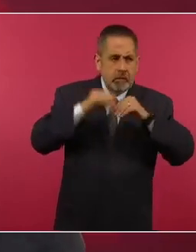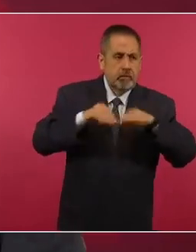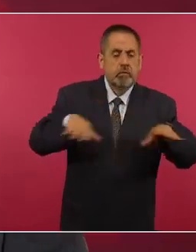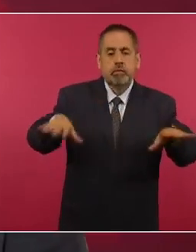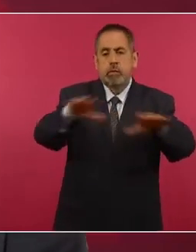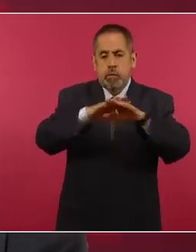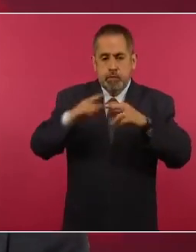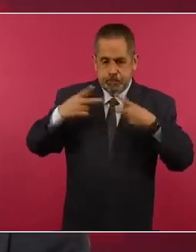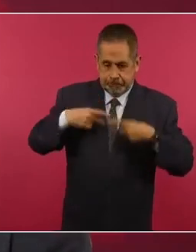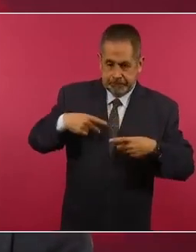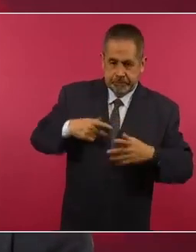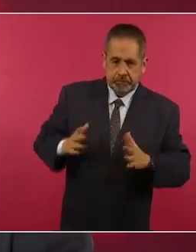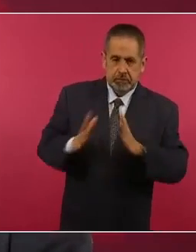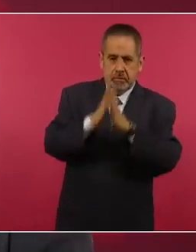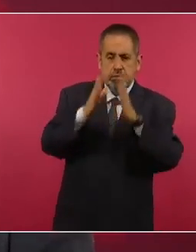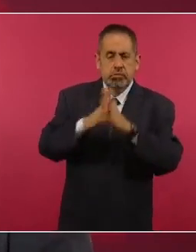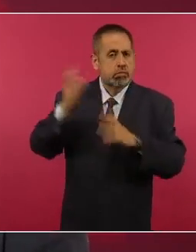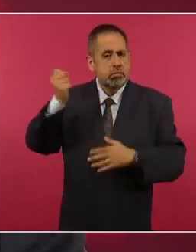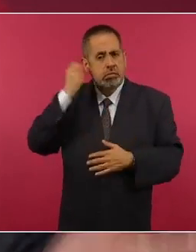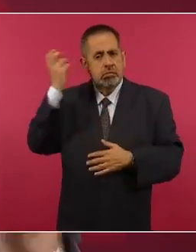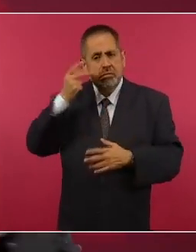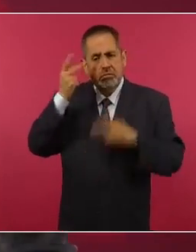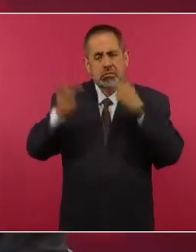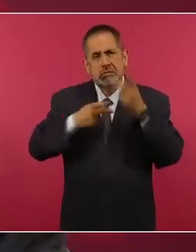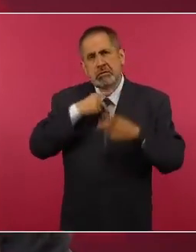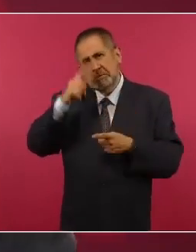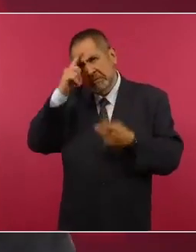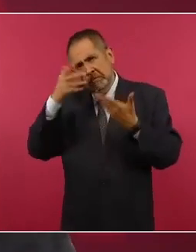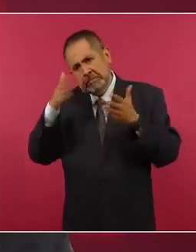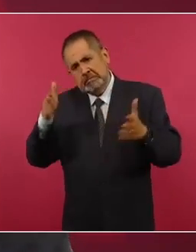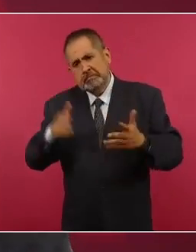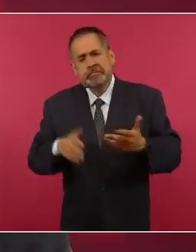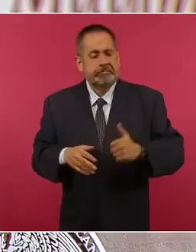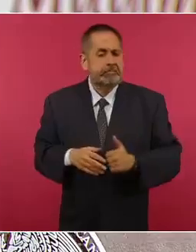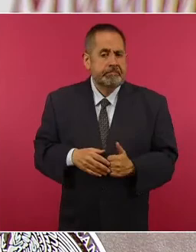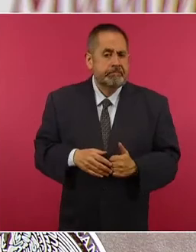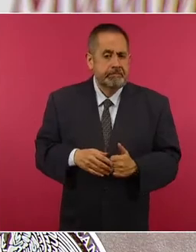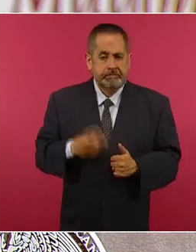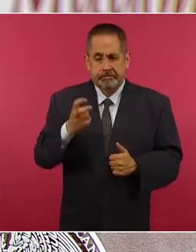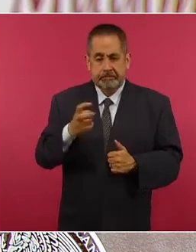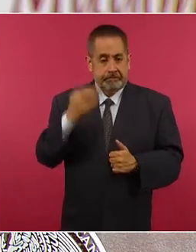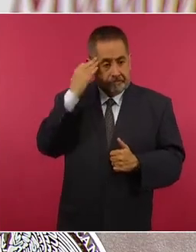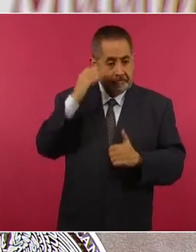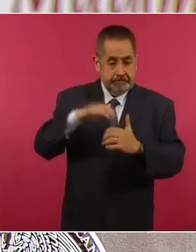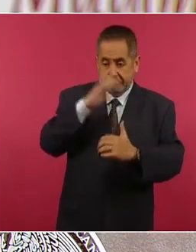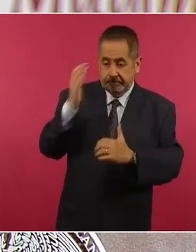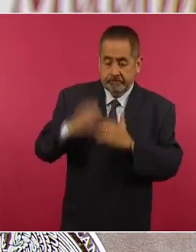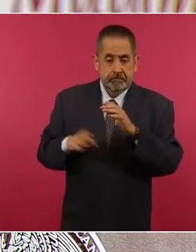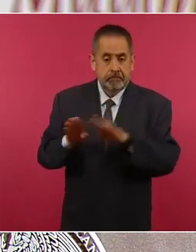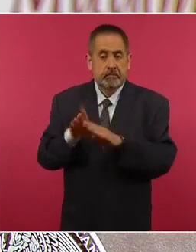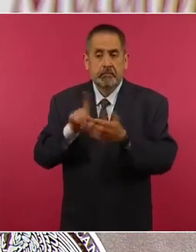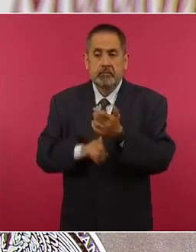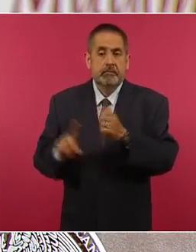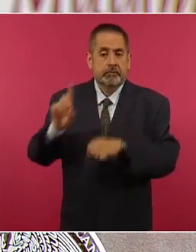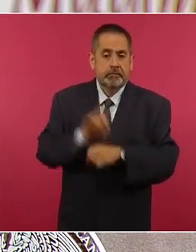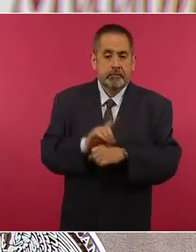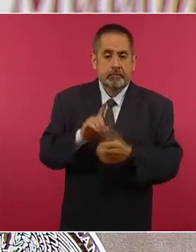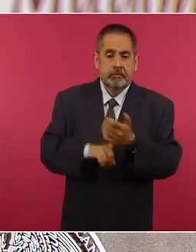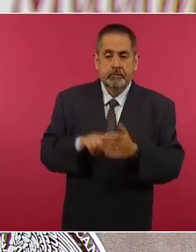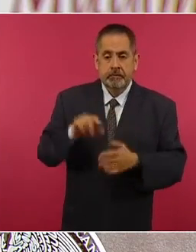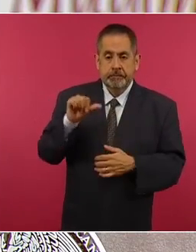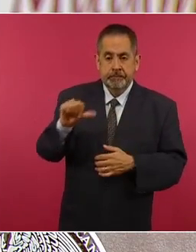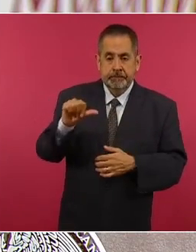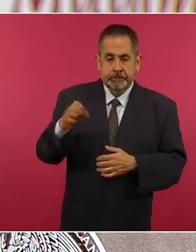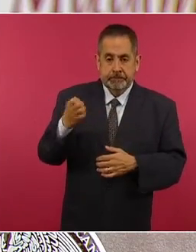ciudadanía que participe en este ejercicio democrático, y terminará esa jornada de difusión el día 16